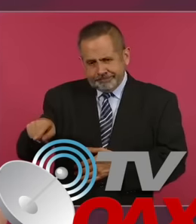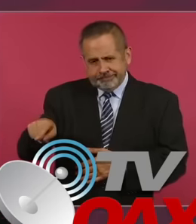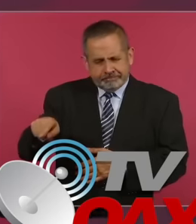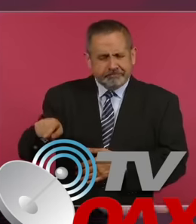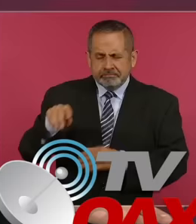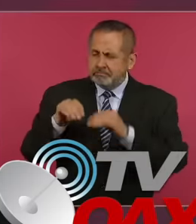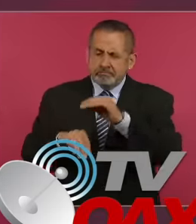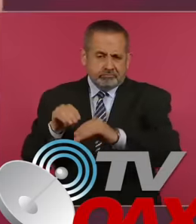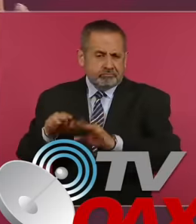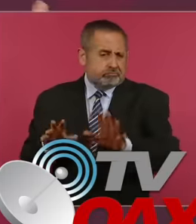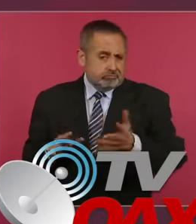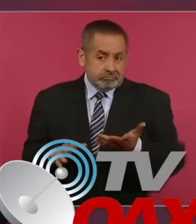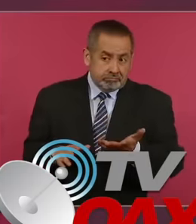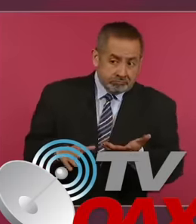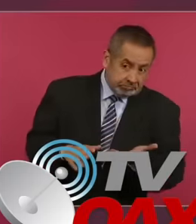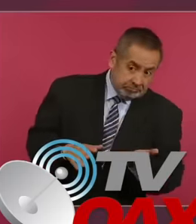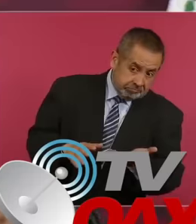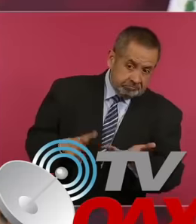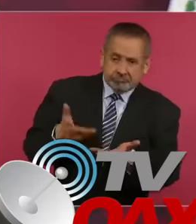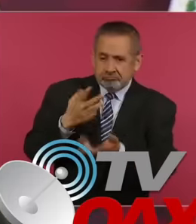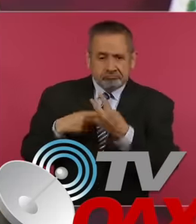Y esto significa también